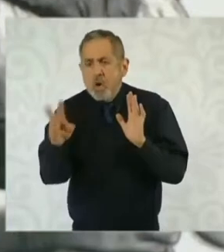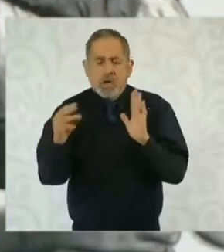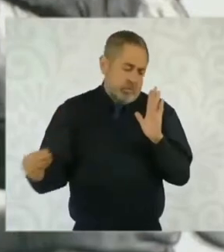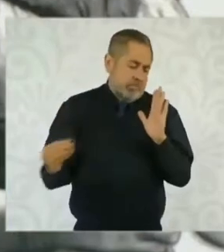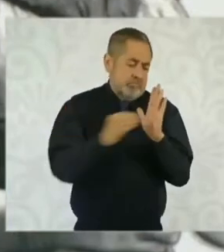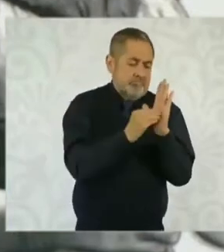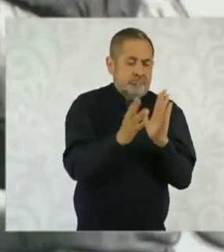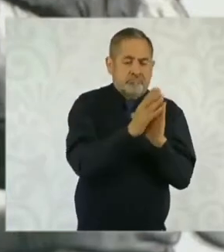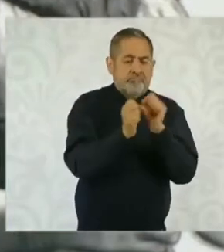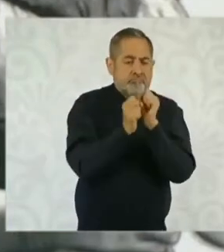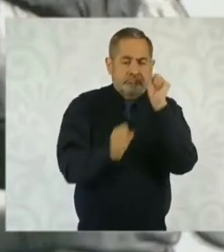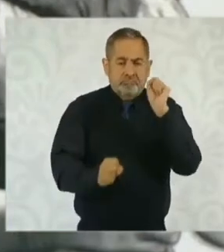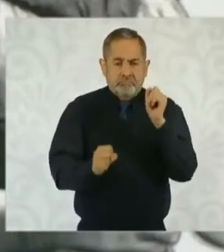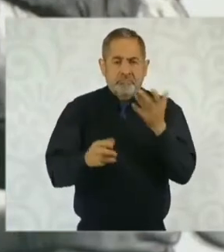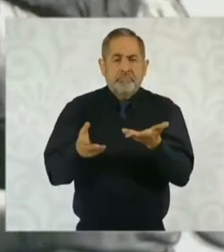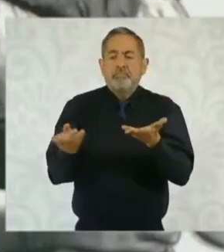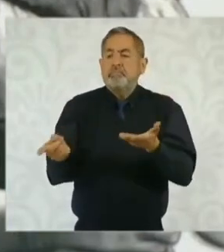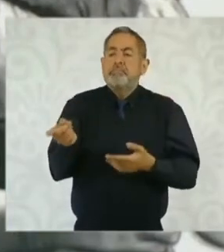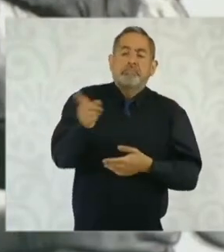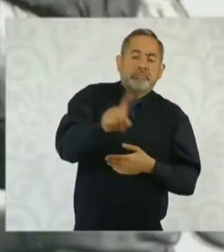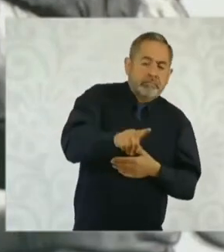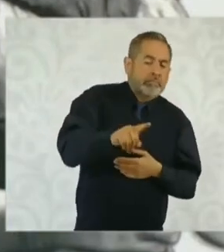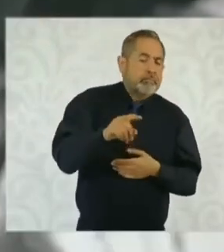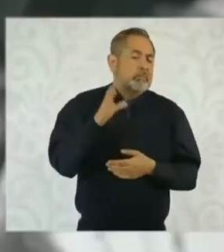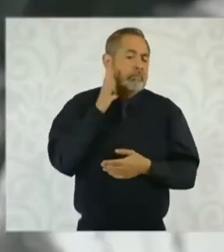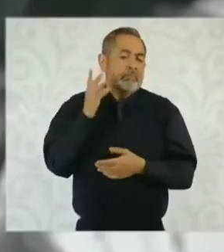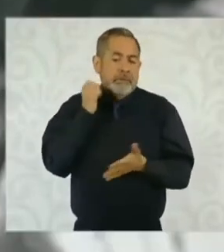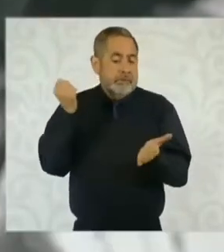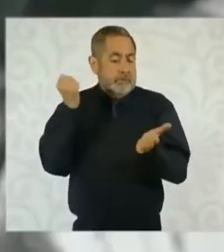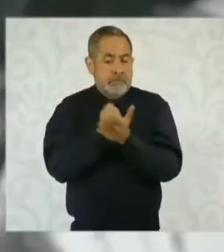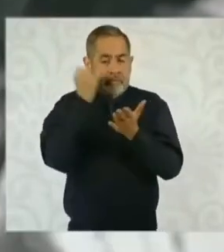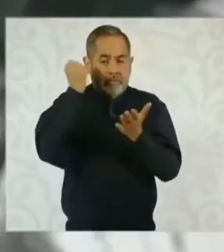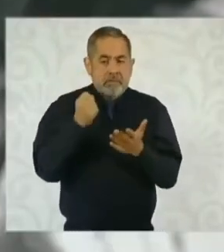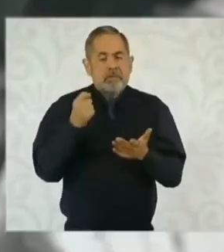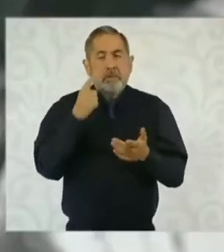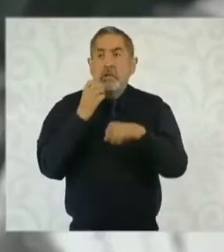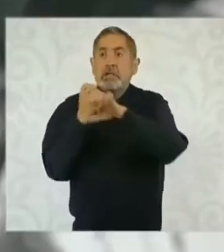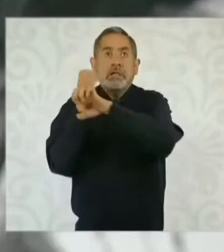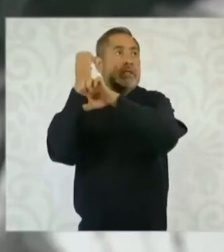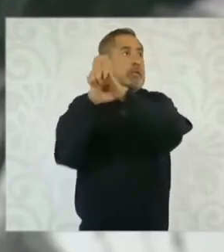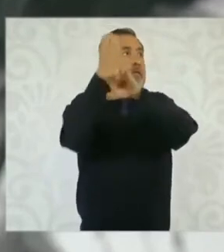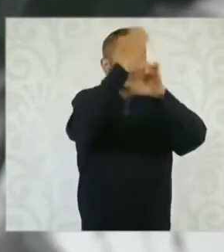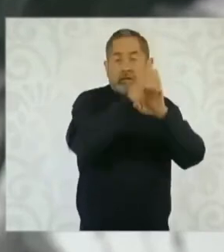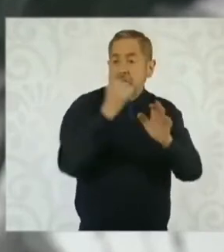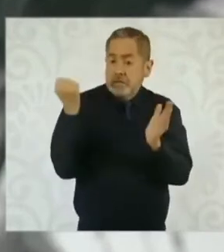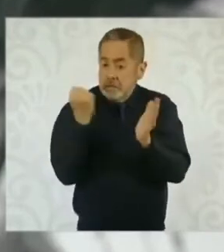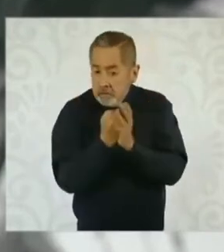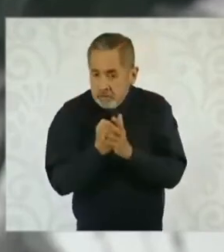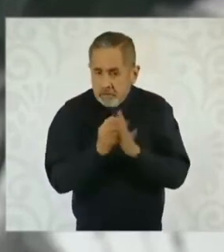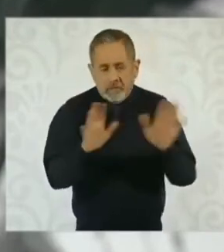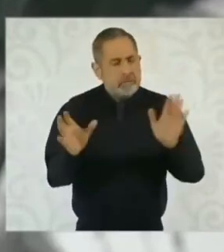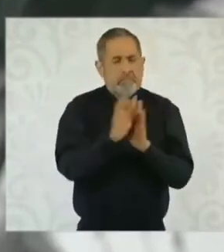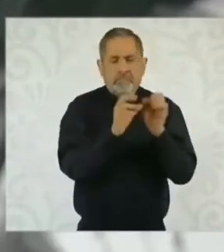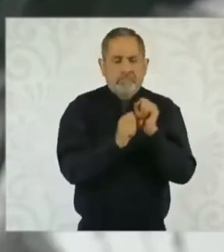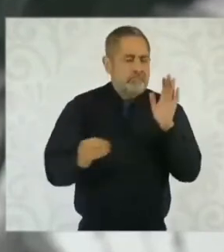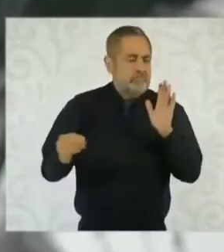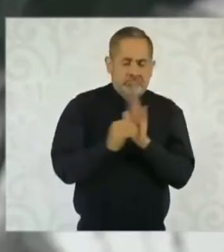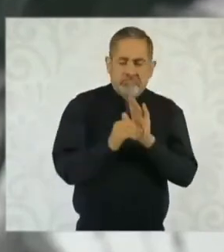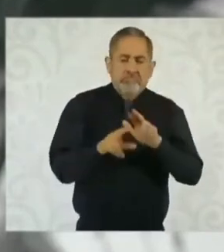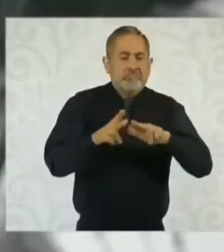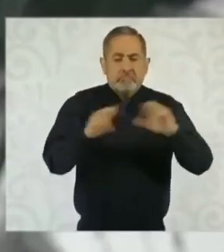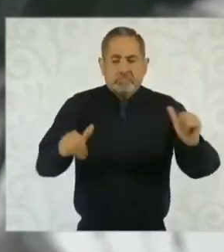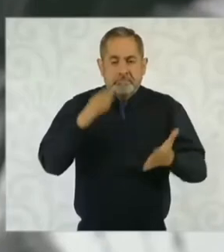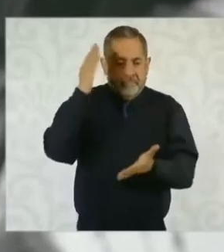si lo aprueba la Cámara de Diputados y los congresos estatales, que no va a haber